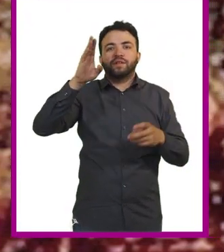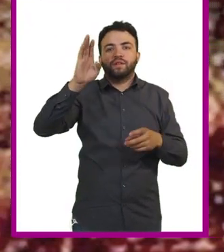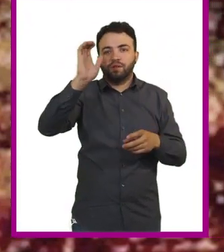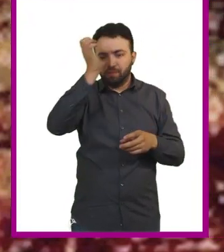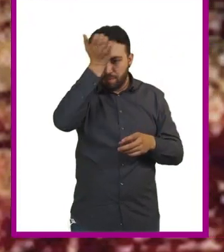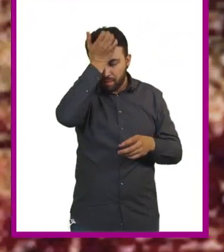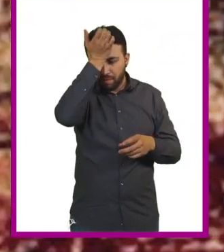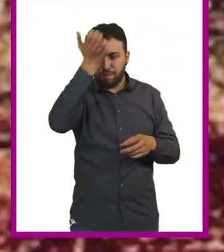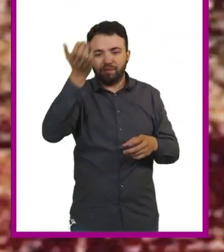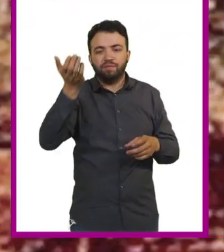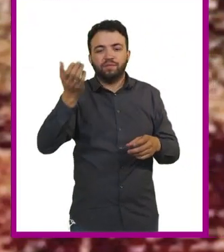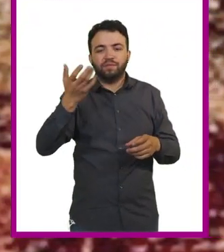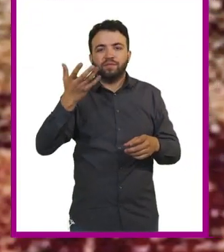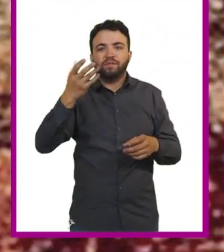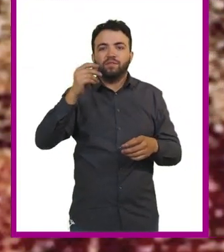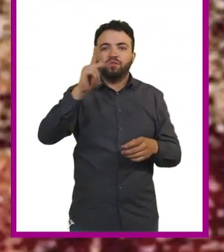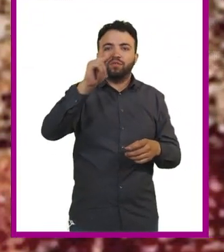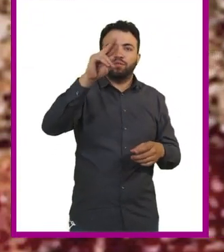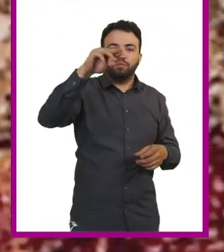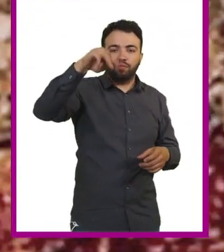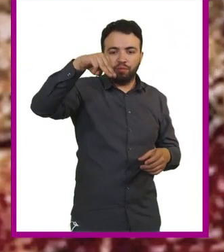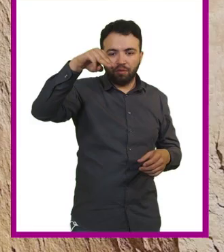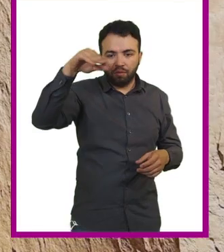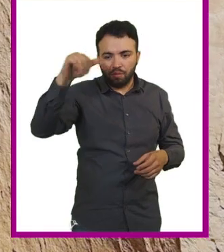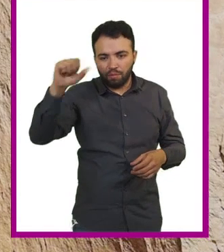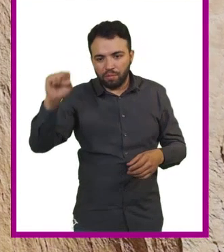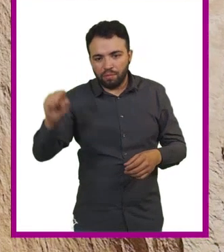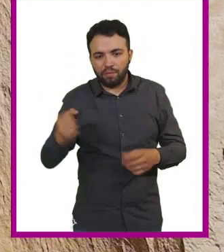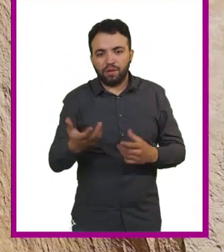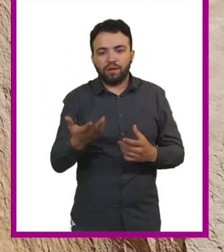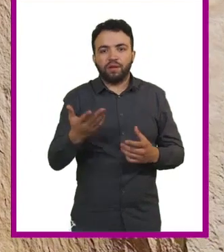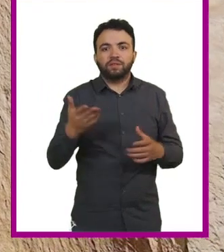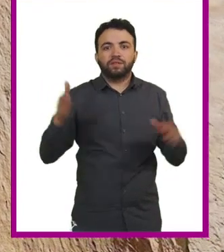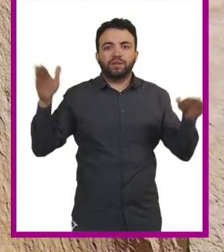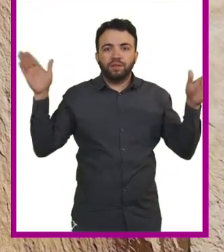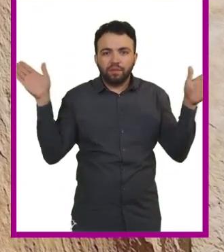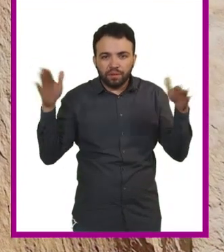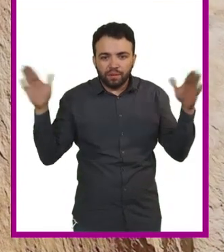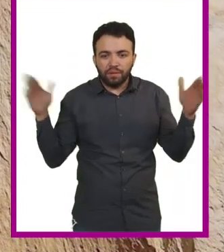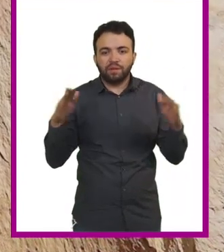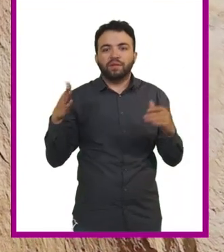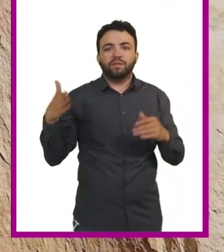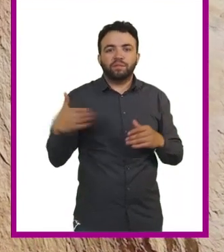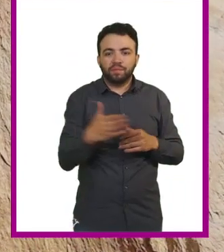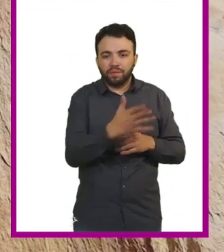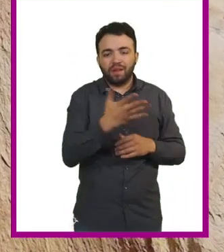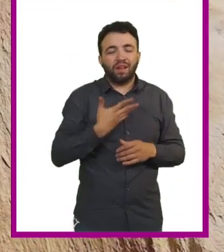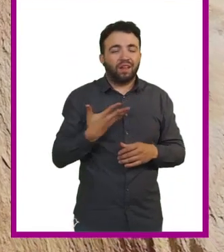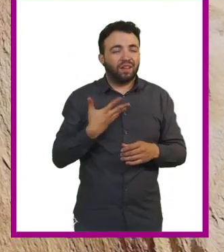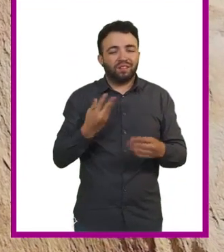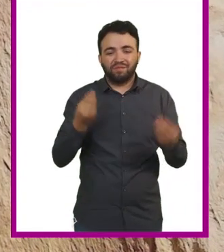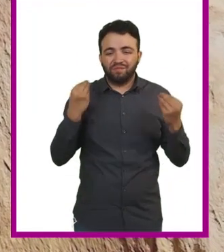pumas, en algunos casos hay aves, peces, en fin, hay una gran cantidad de